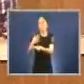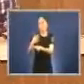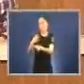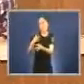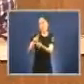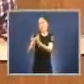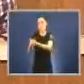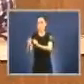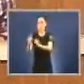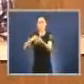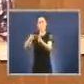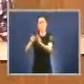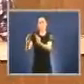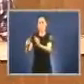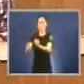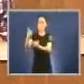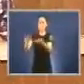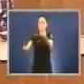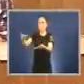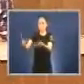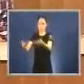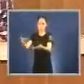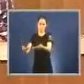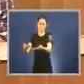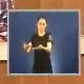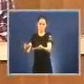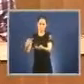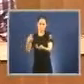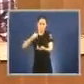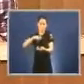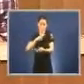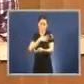xusto. E é o que tratamos de facer con esta proposición.